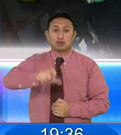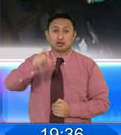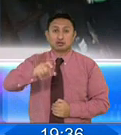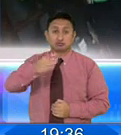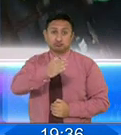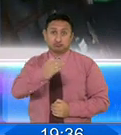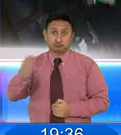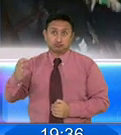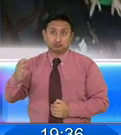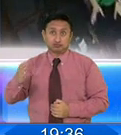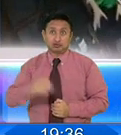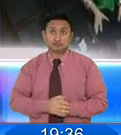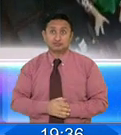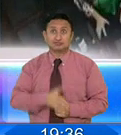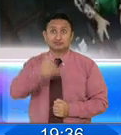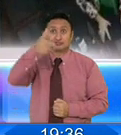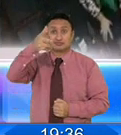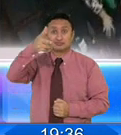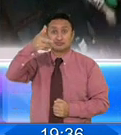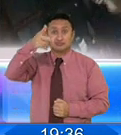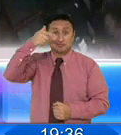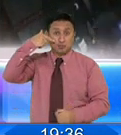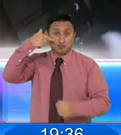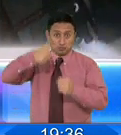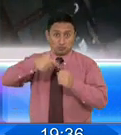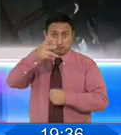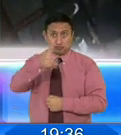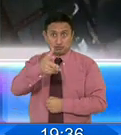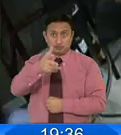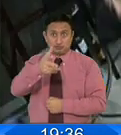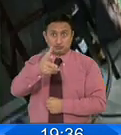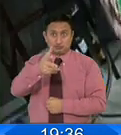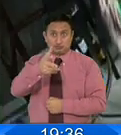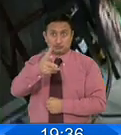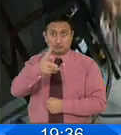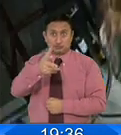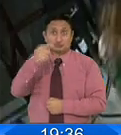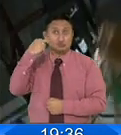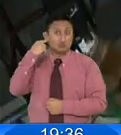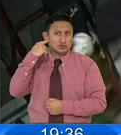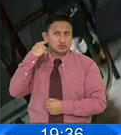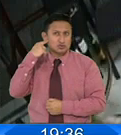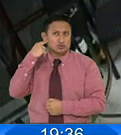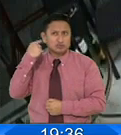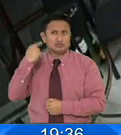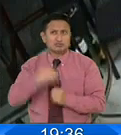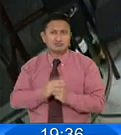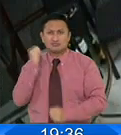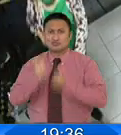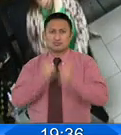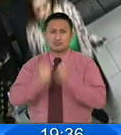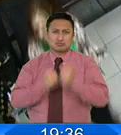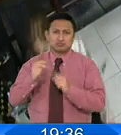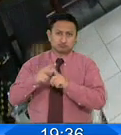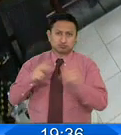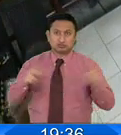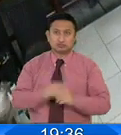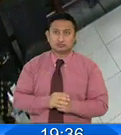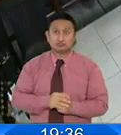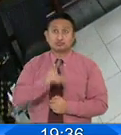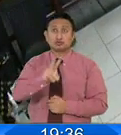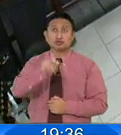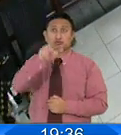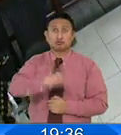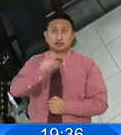la cámara de seguridad de una gasolinera, cuando de pronto, al parecer, escuchan algo y corren. Enseguida, 2 sujetos